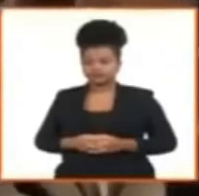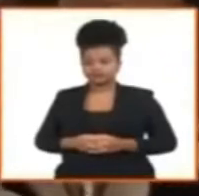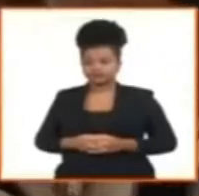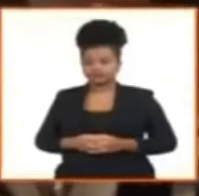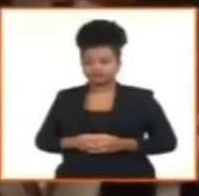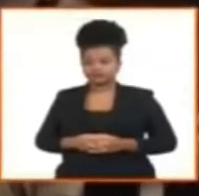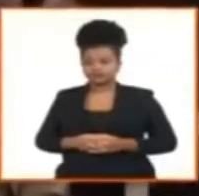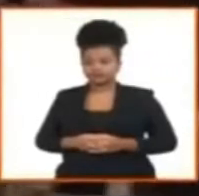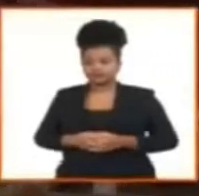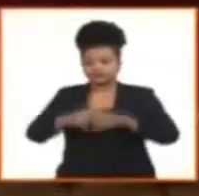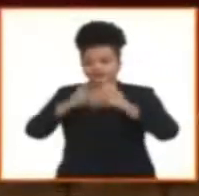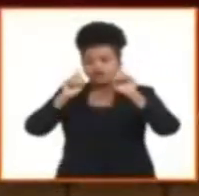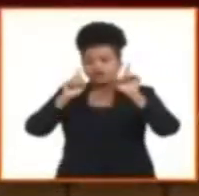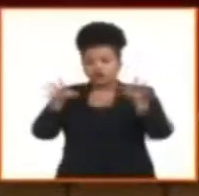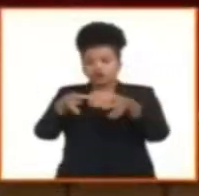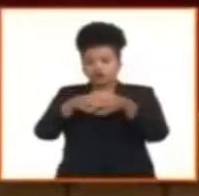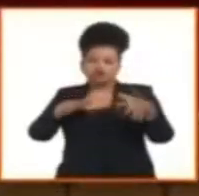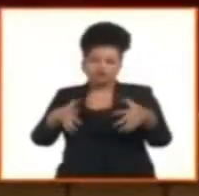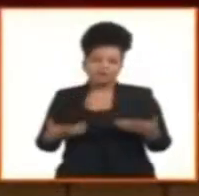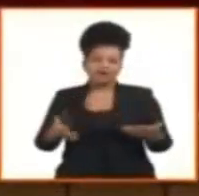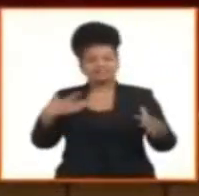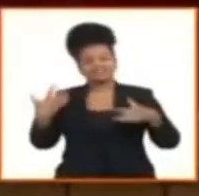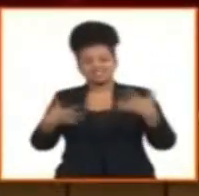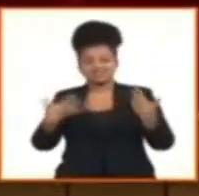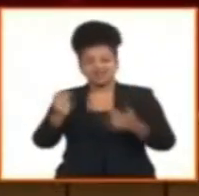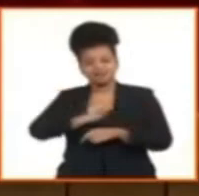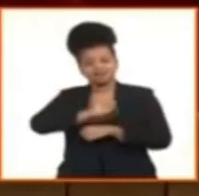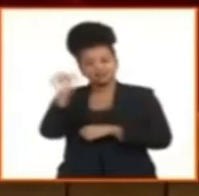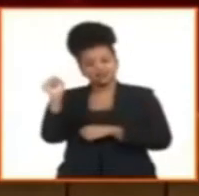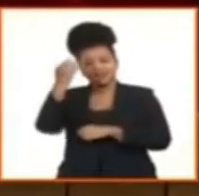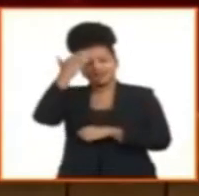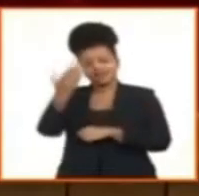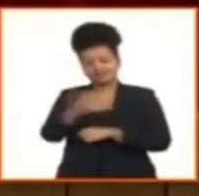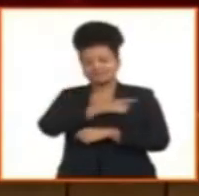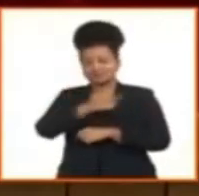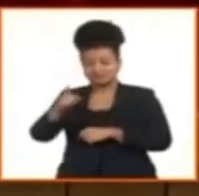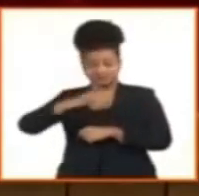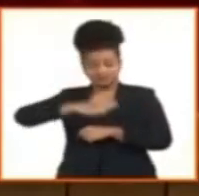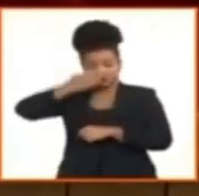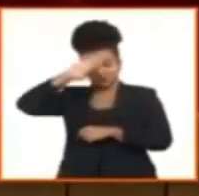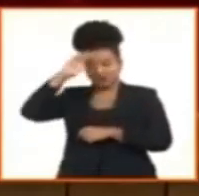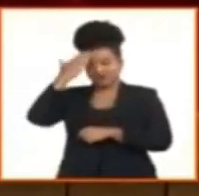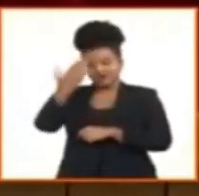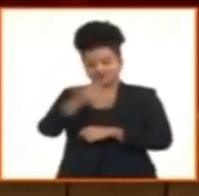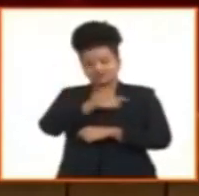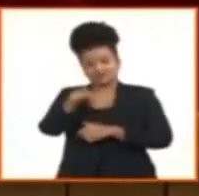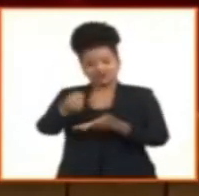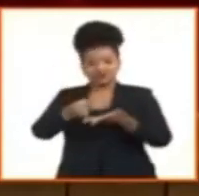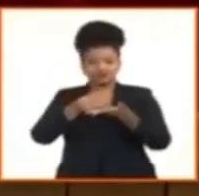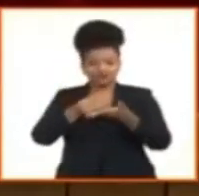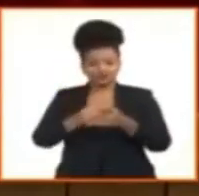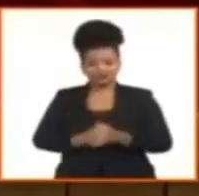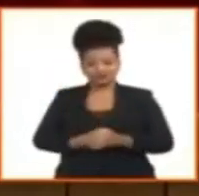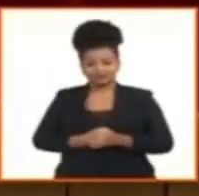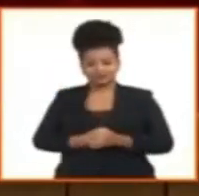son el modo de celebrar esas victorias y de agradecerles desde nuestra parte sus aportes. Ya no se trata solo